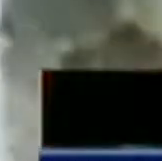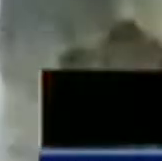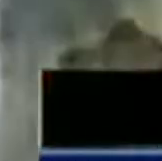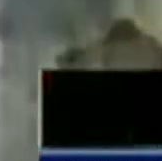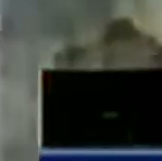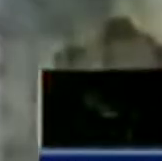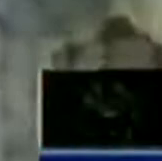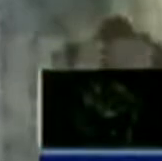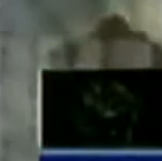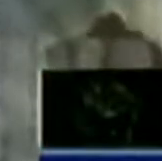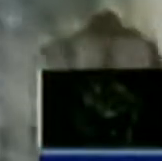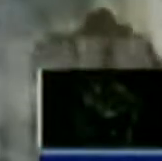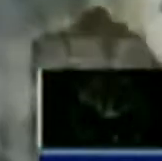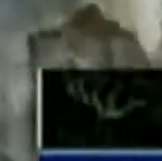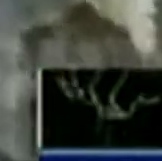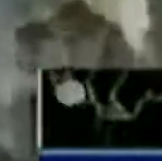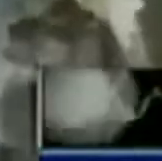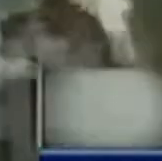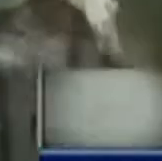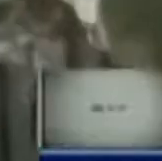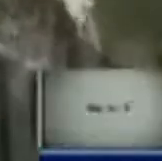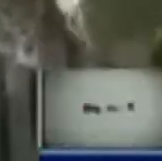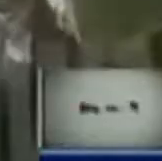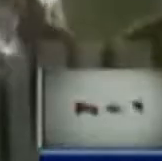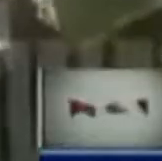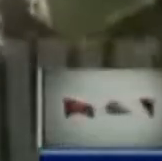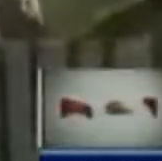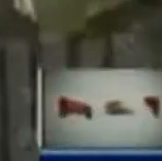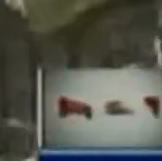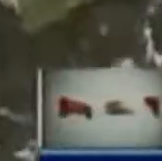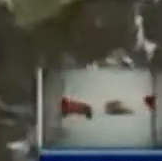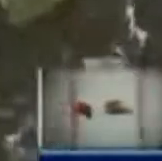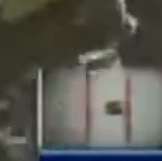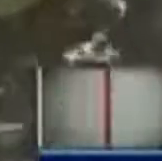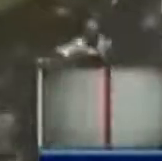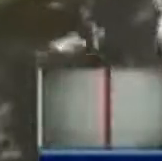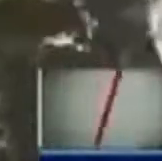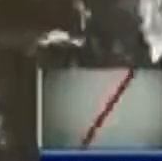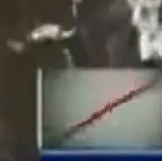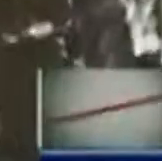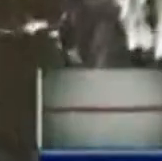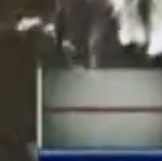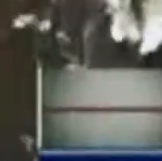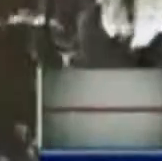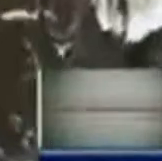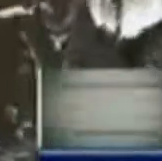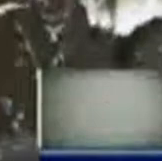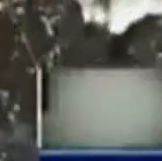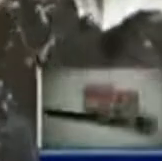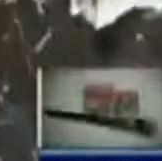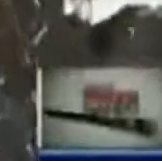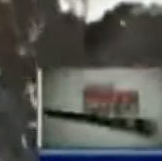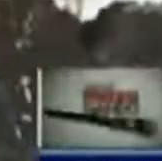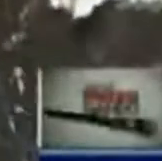la capacidad de ser soberano para decidir